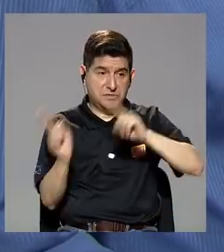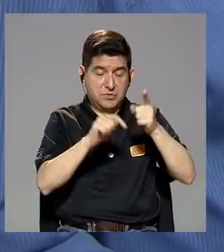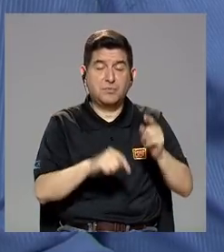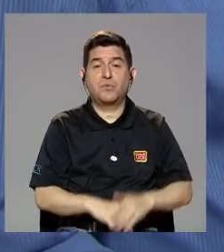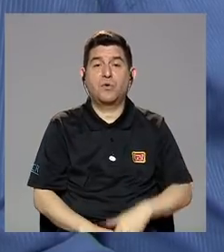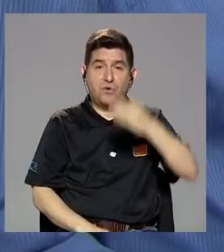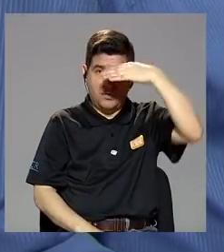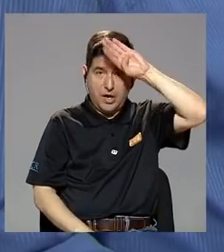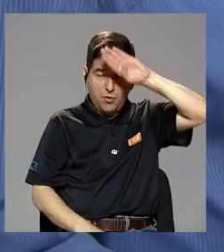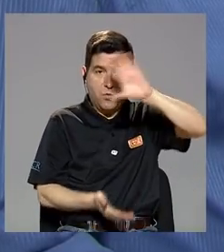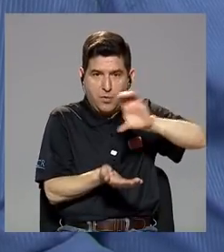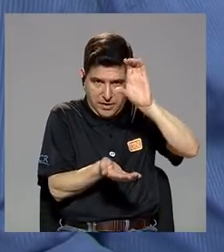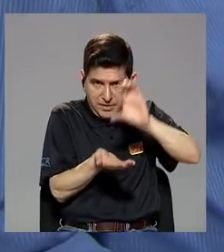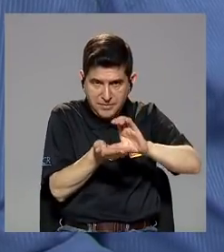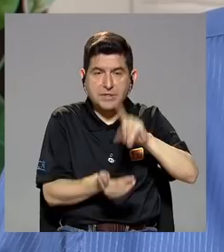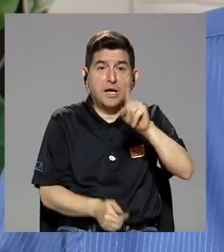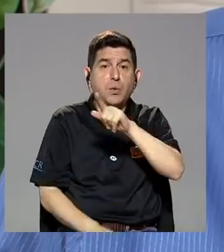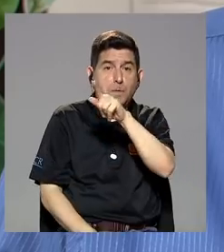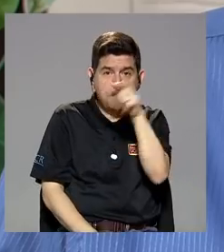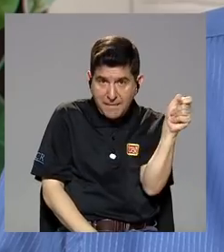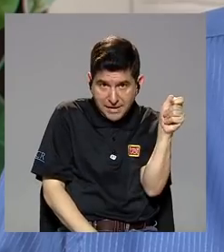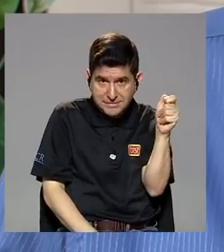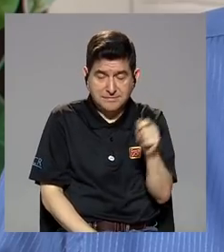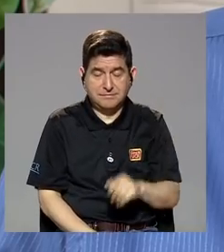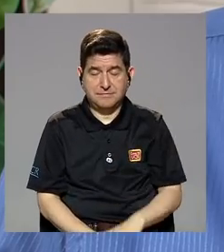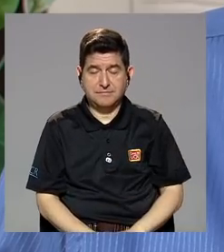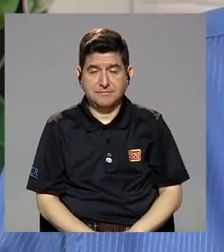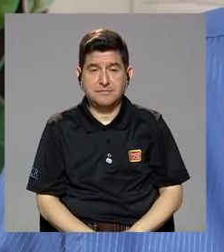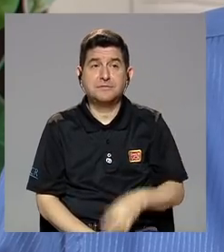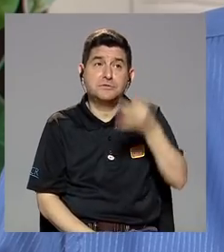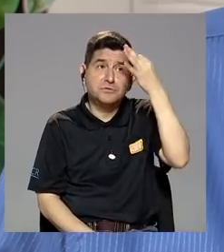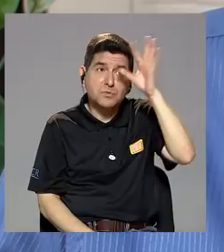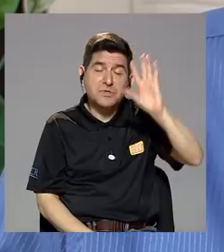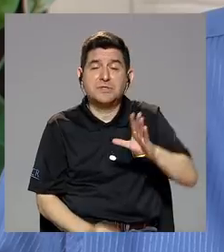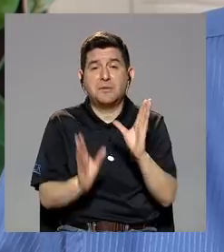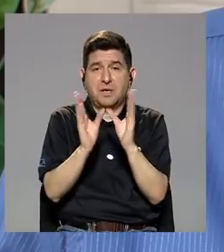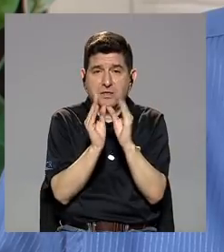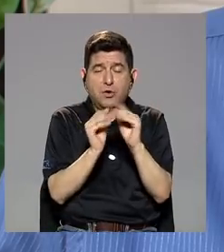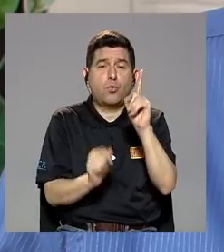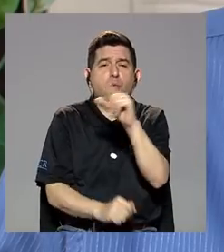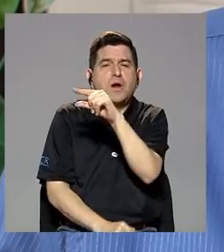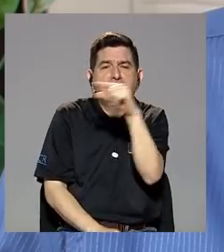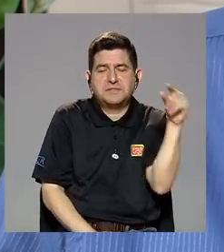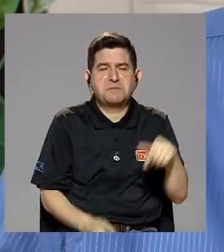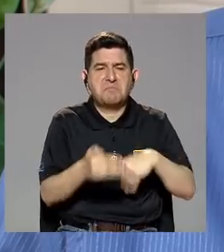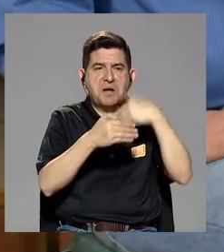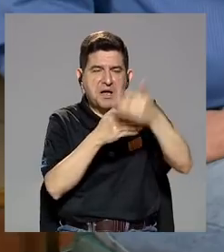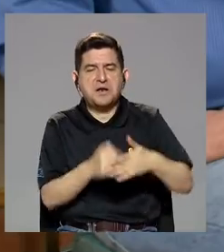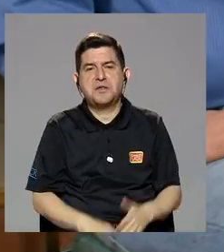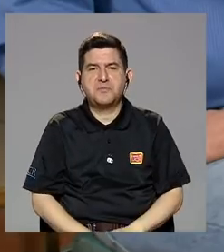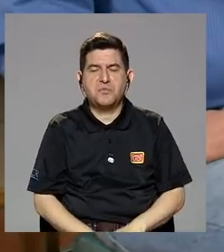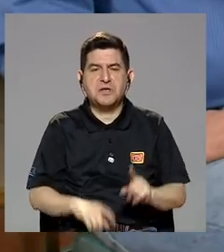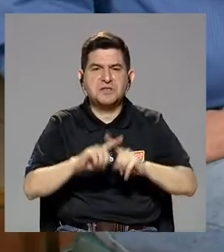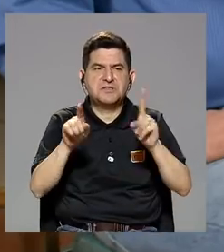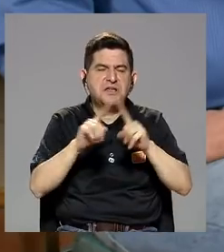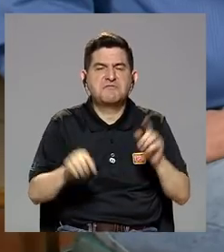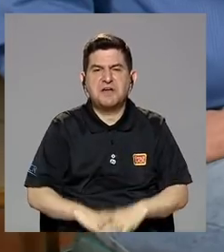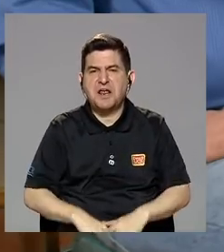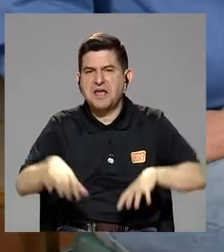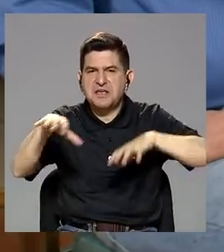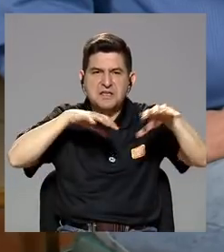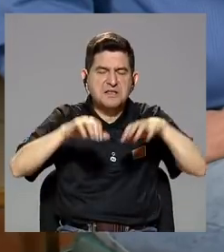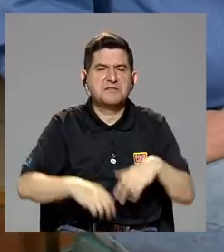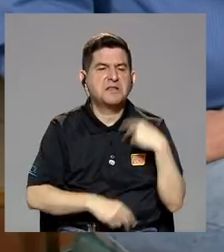y va más o menos casi por un mes pues suponía que el congreso dura una semana y después había estético las